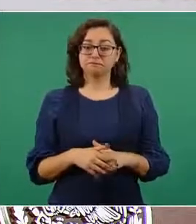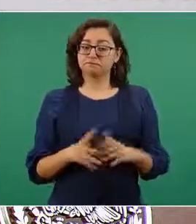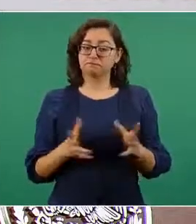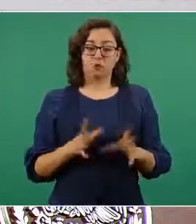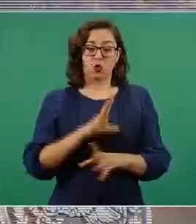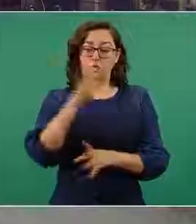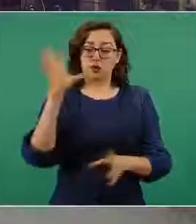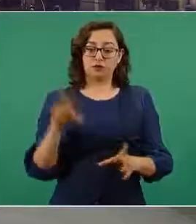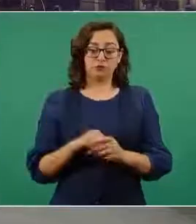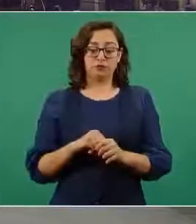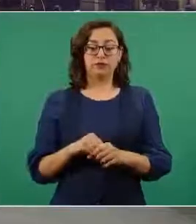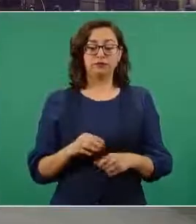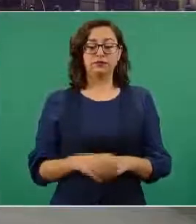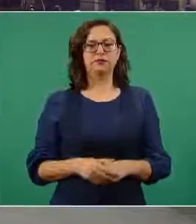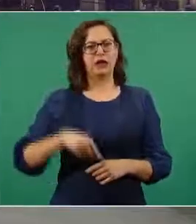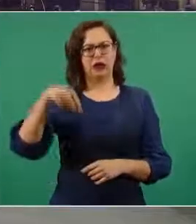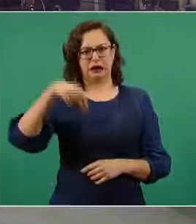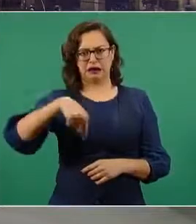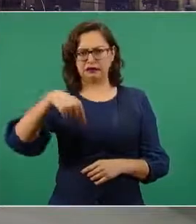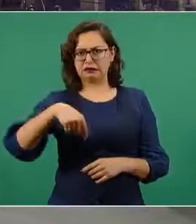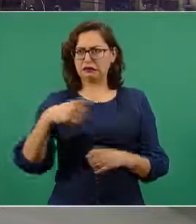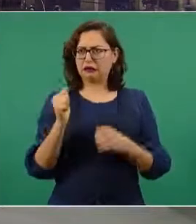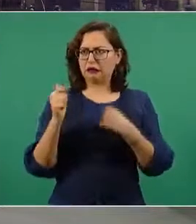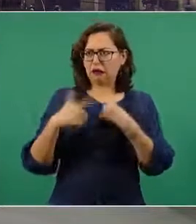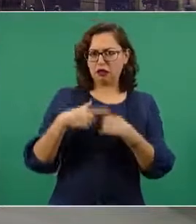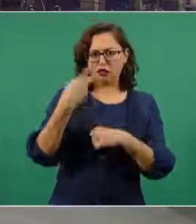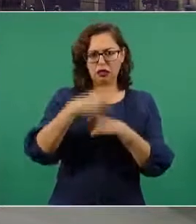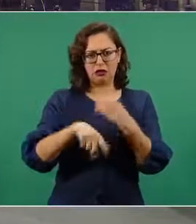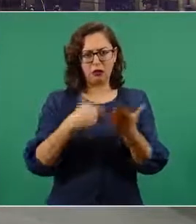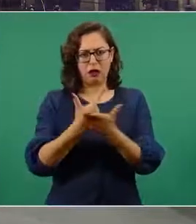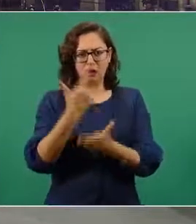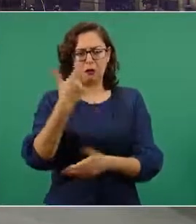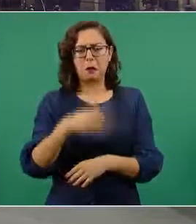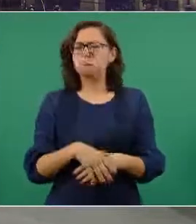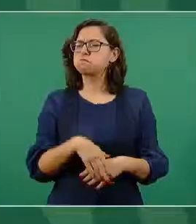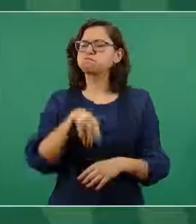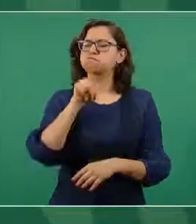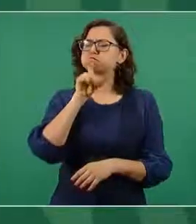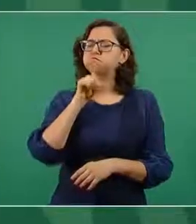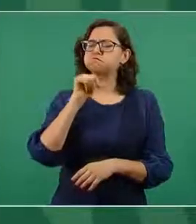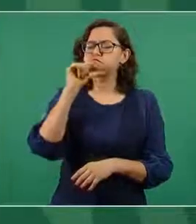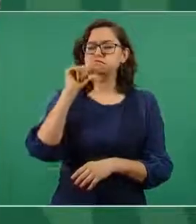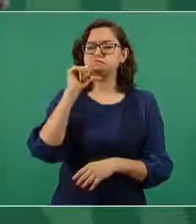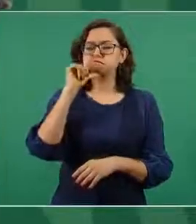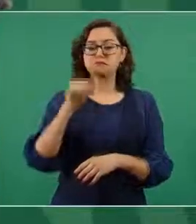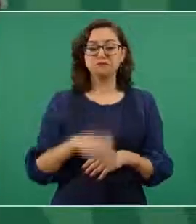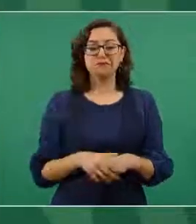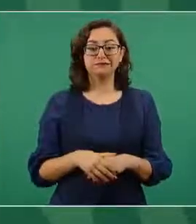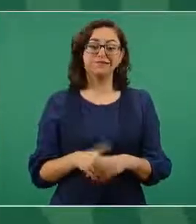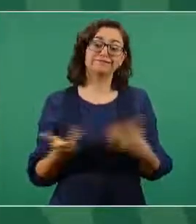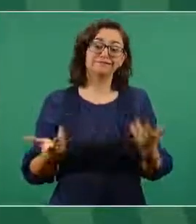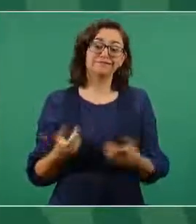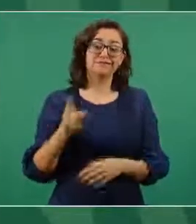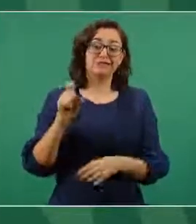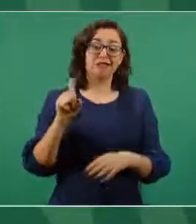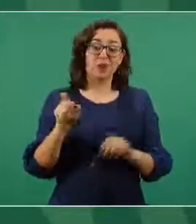reparar cualquier daño. ¿Aquí en Palacio Nacional no hubo algún daño mayor? No, nada más que se inundaron